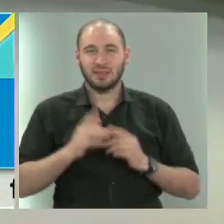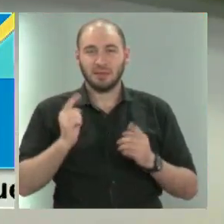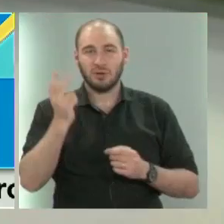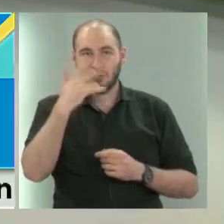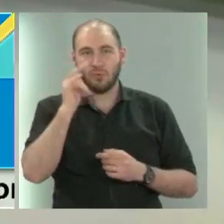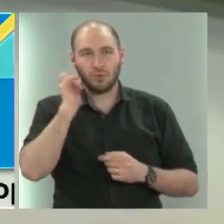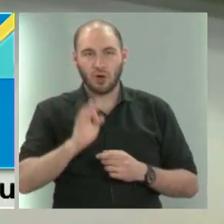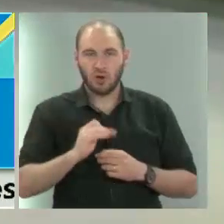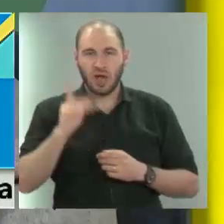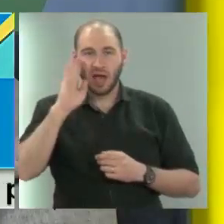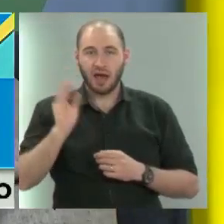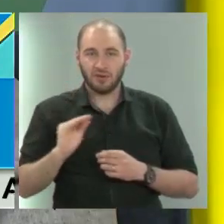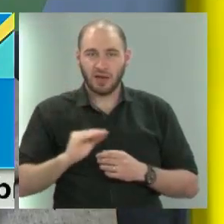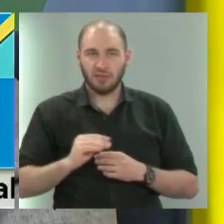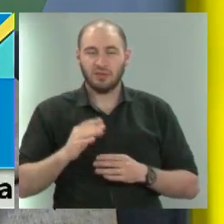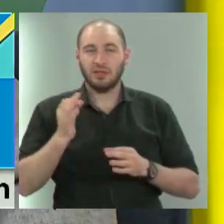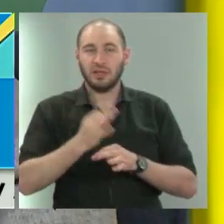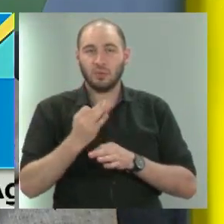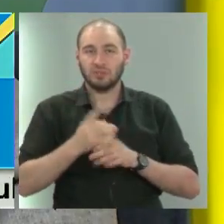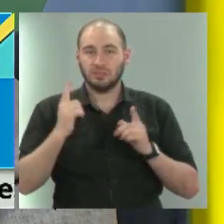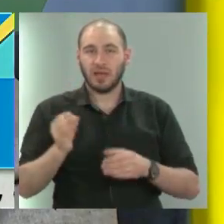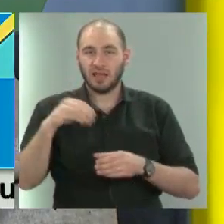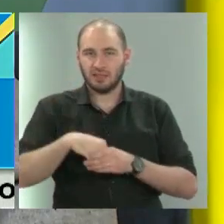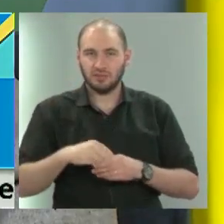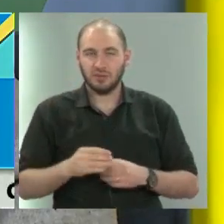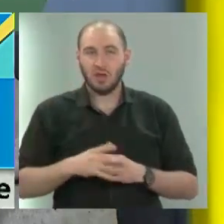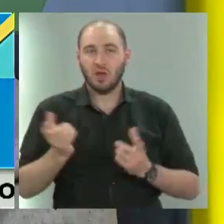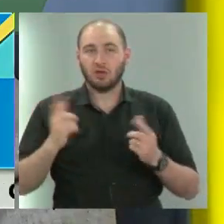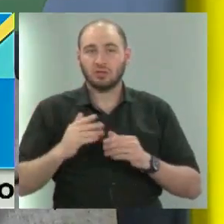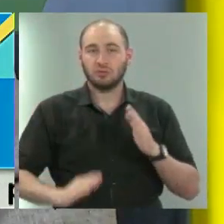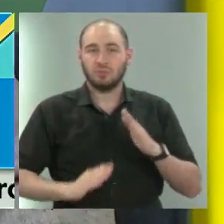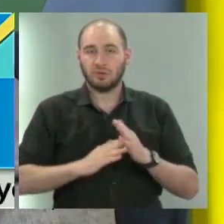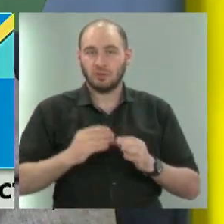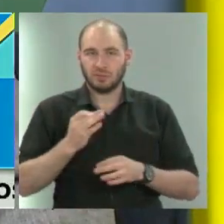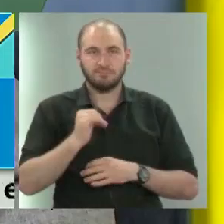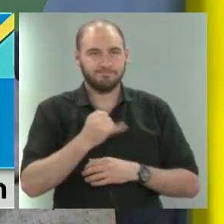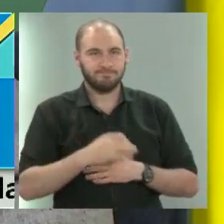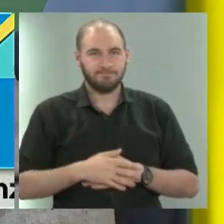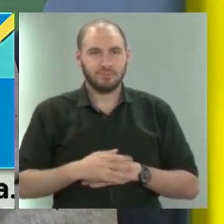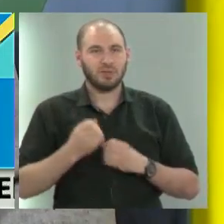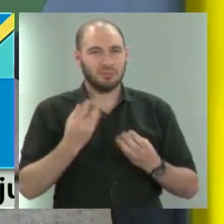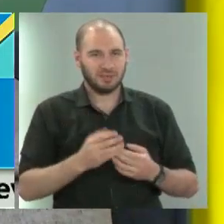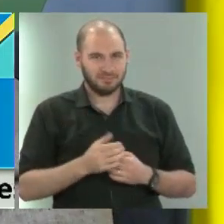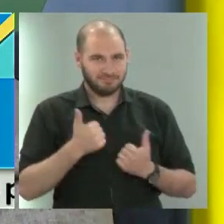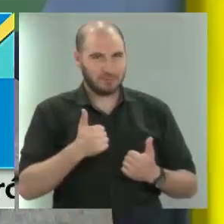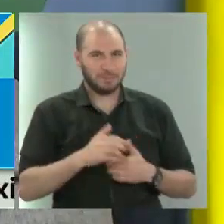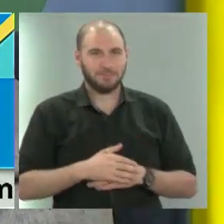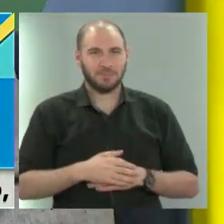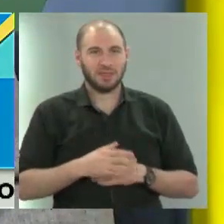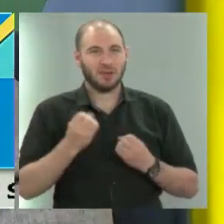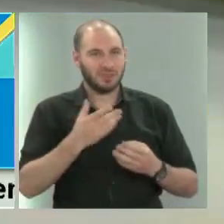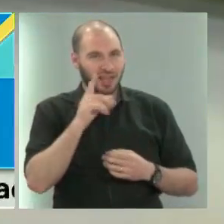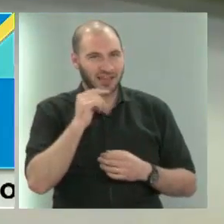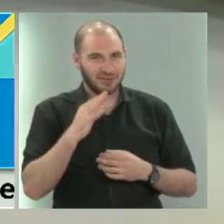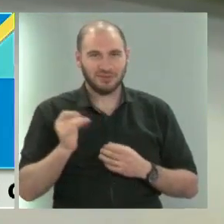Hugo Duch, que es abogado y doctor en educación y también miembro del Consejo Superior de la Universidad Nacional. Exactamente. ¿Qué tal? ¿Cómo le va? Bien. ¿Qué tal,